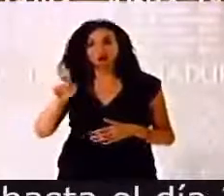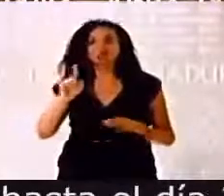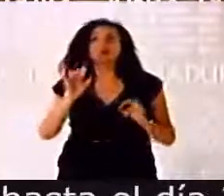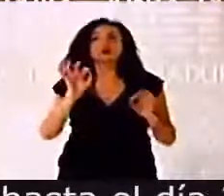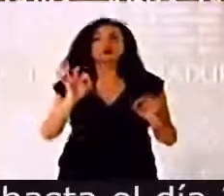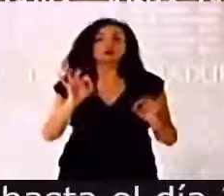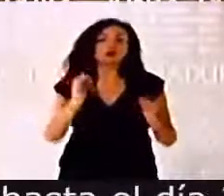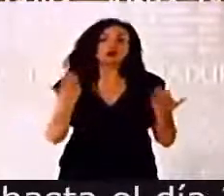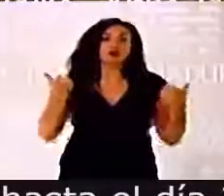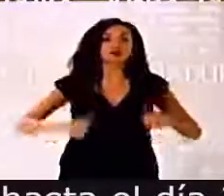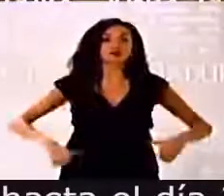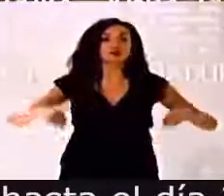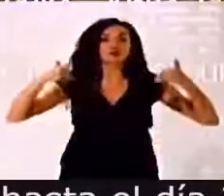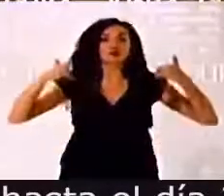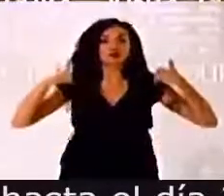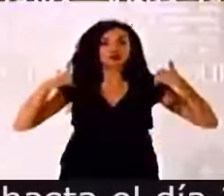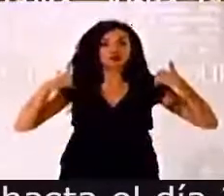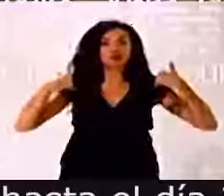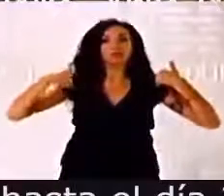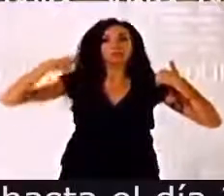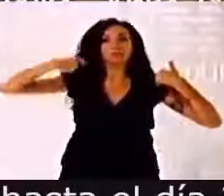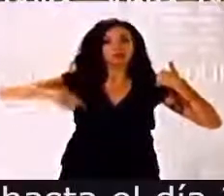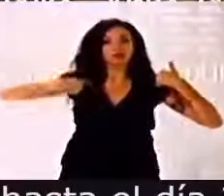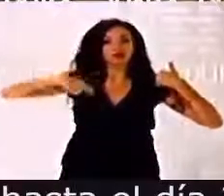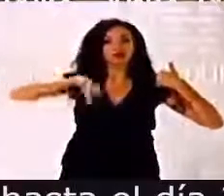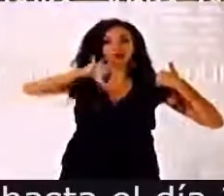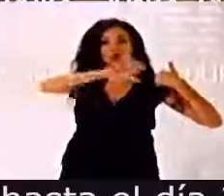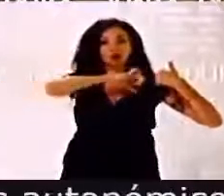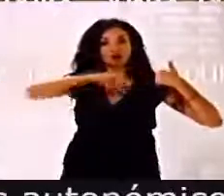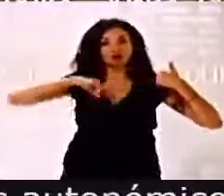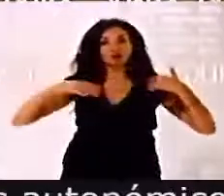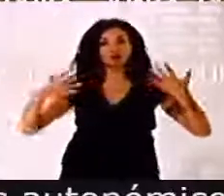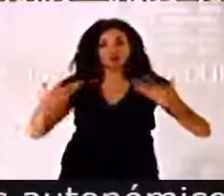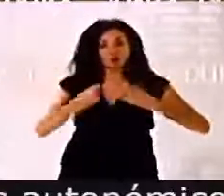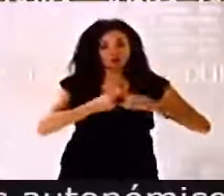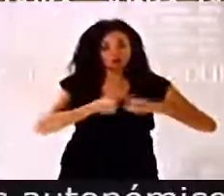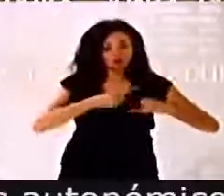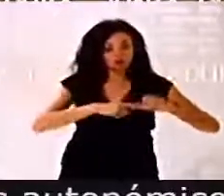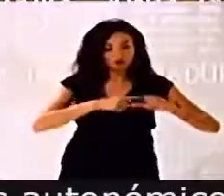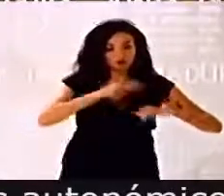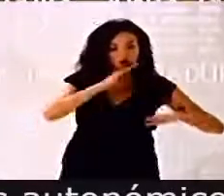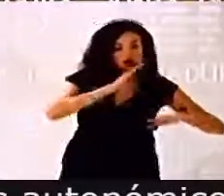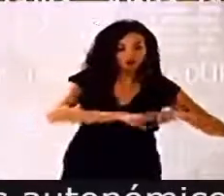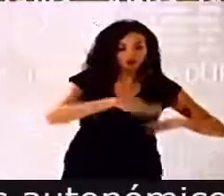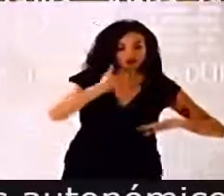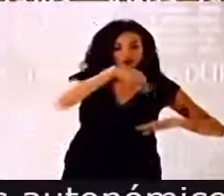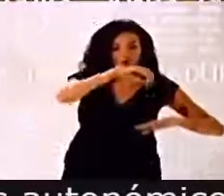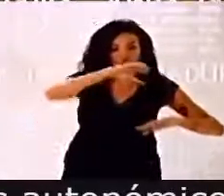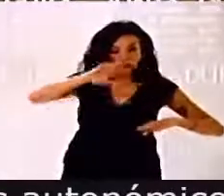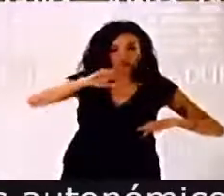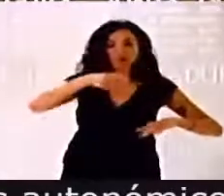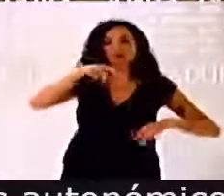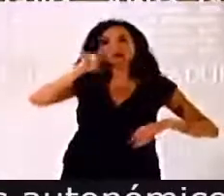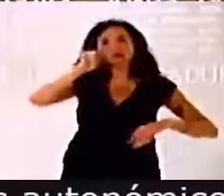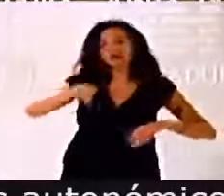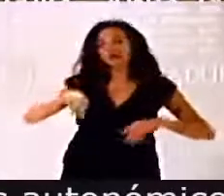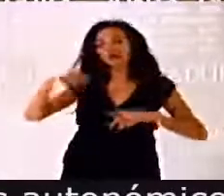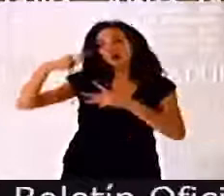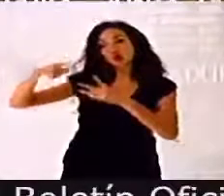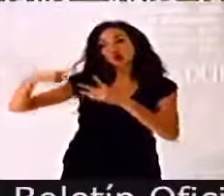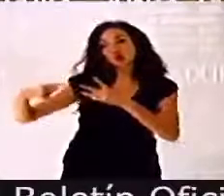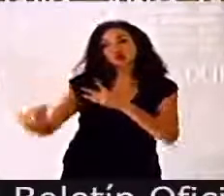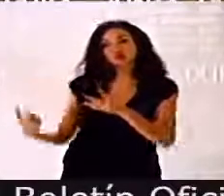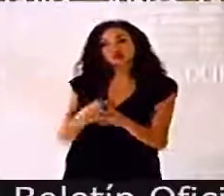autonómicos. Por tanto, la Junta de Extremadura tiene que cumplir lo que dice hoy el Boletín Oficial del Estado y aquellas otras cosas que